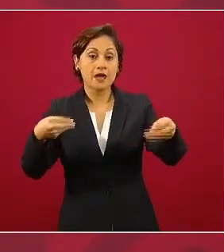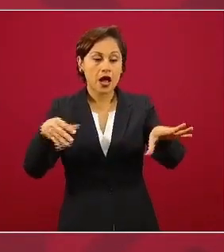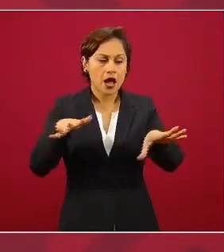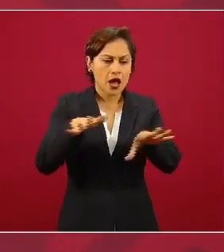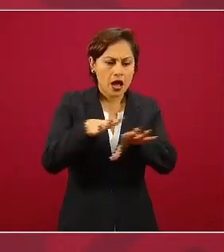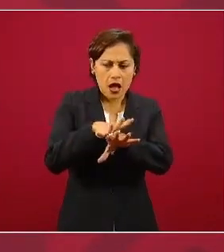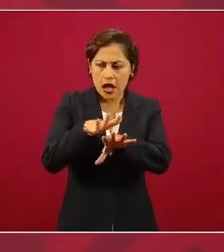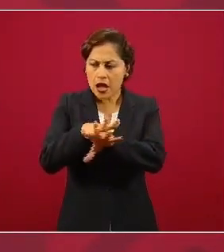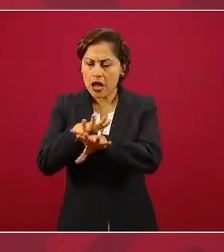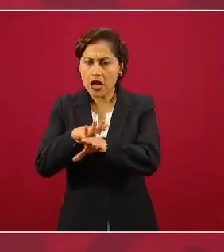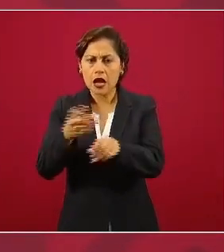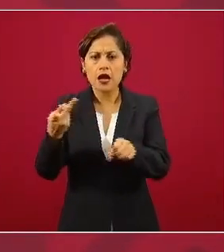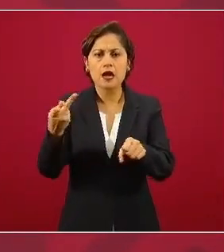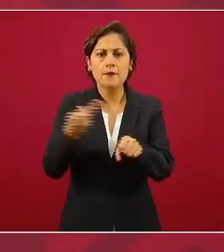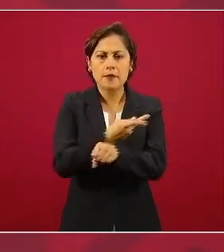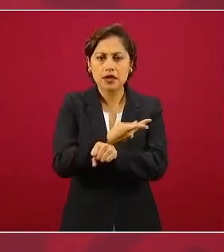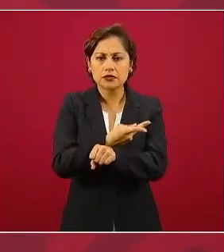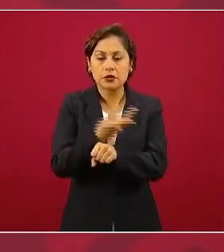desde el principio,